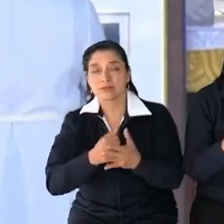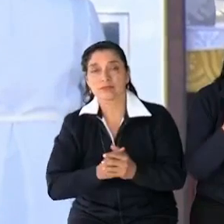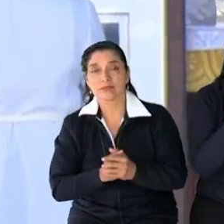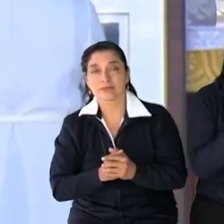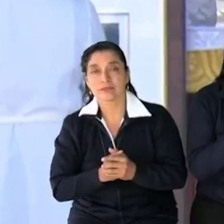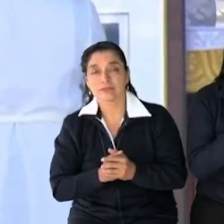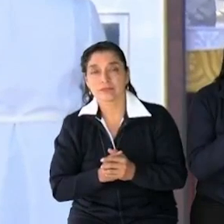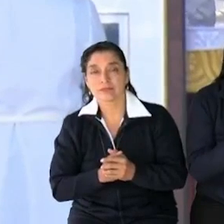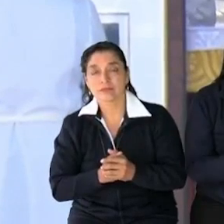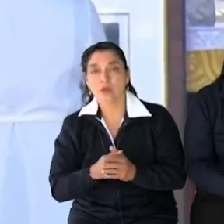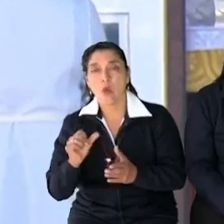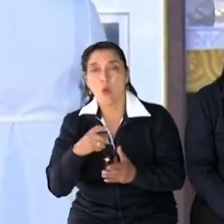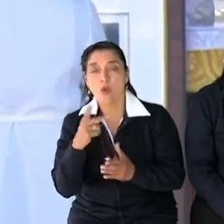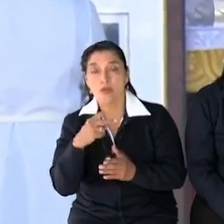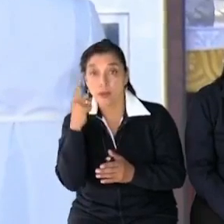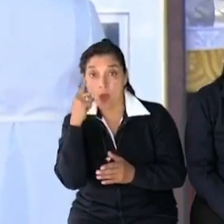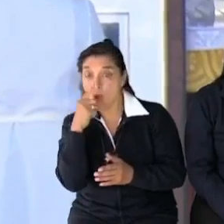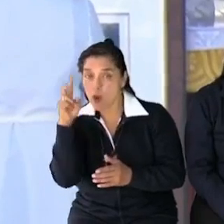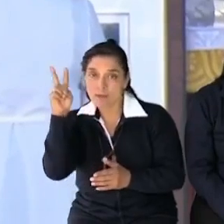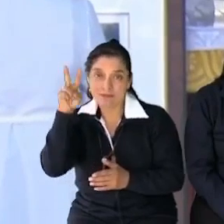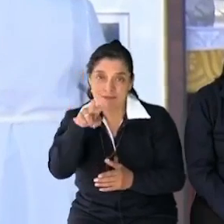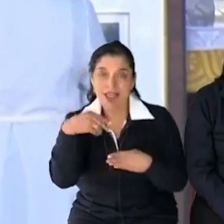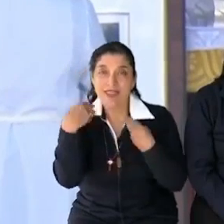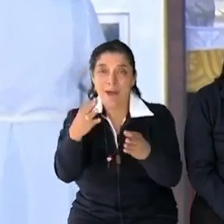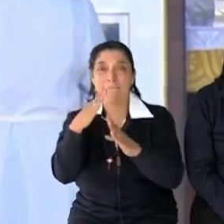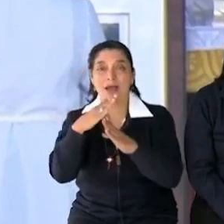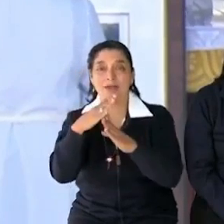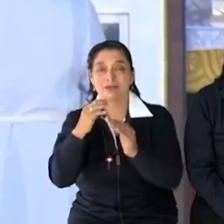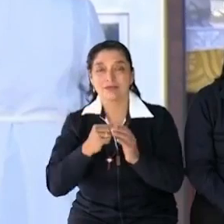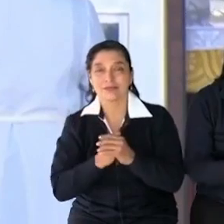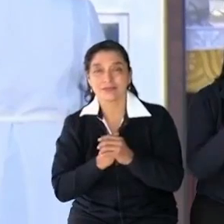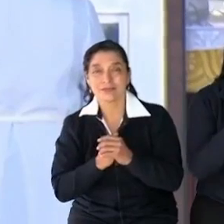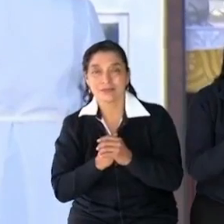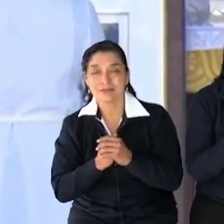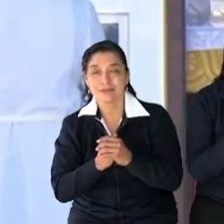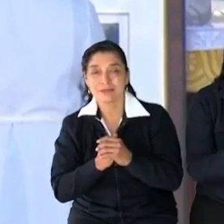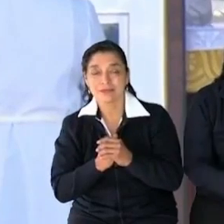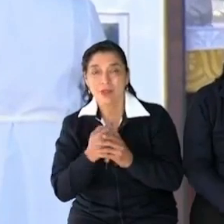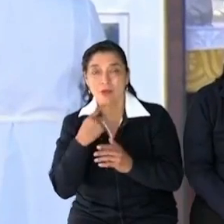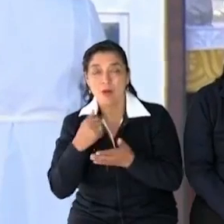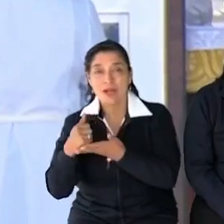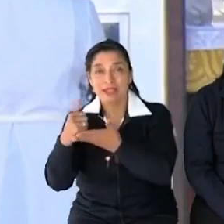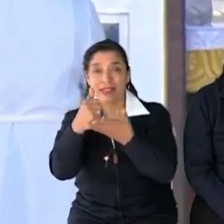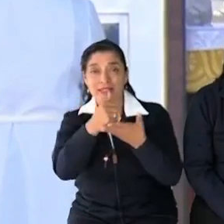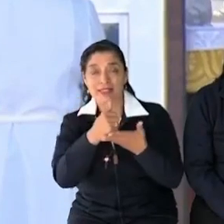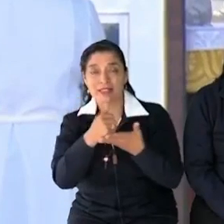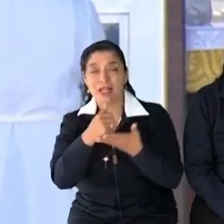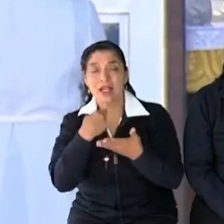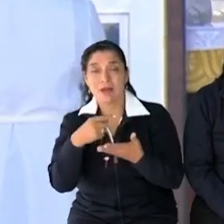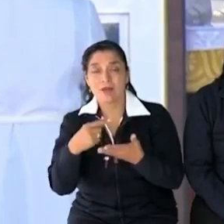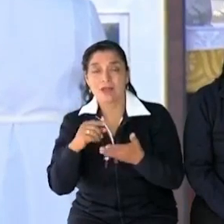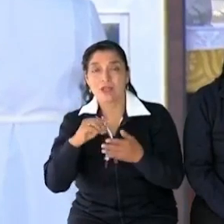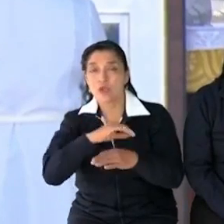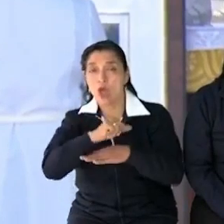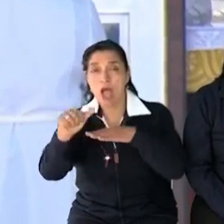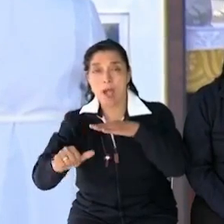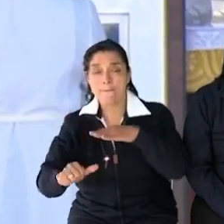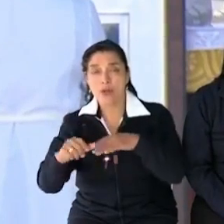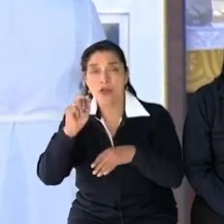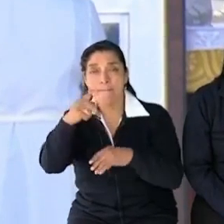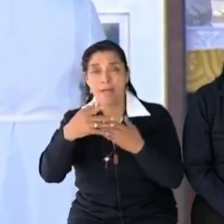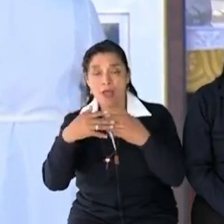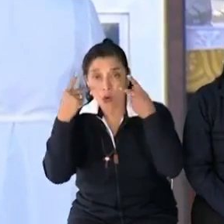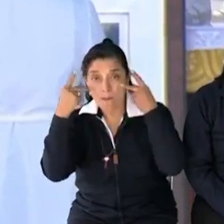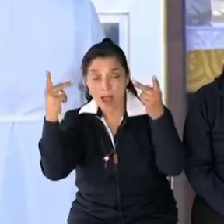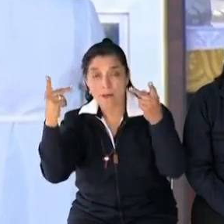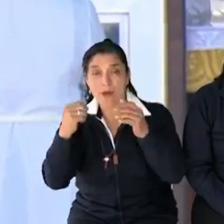Amén. Vuelva su mirada y les conceda la paz. Amén. Y por la intercesión de los bienaventurados apóstoles Pedro y